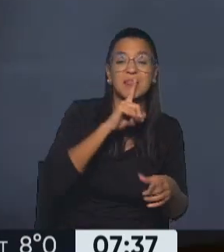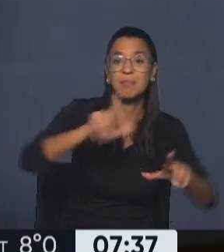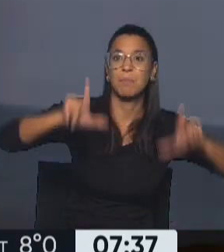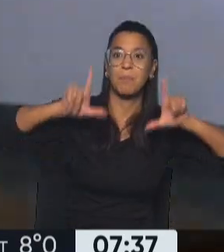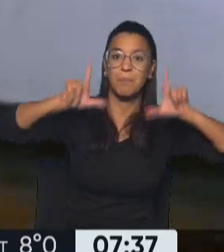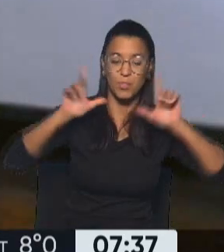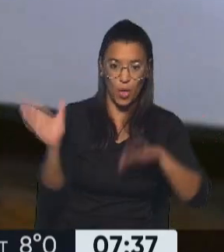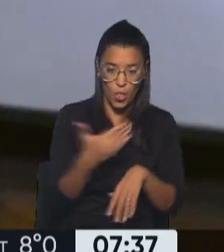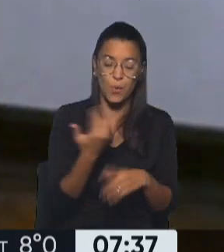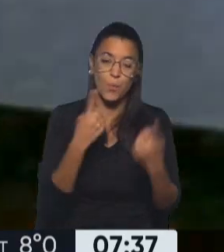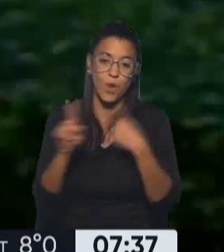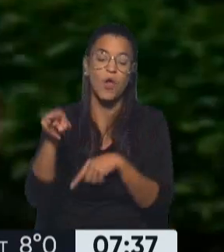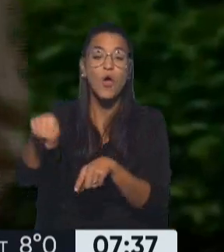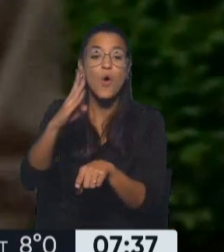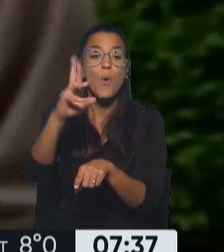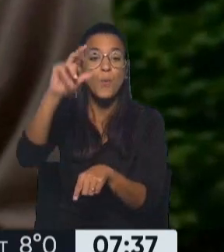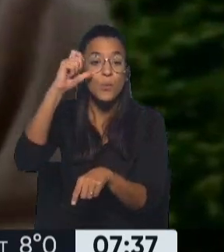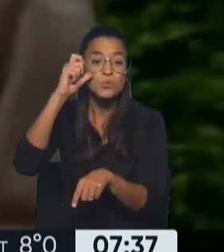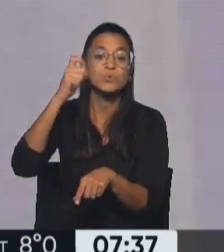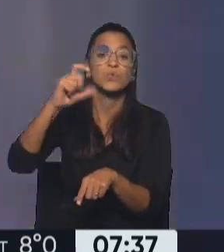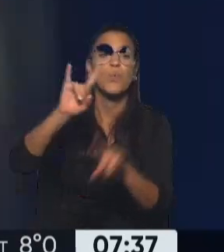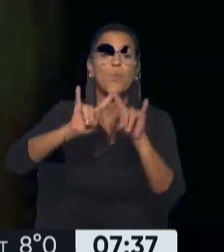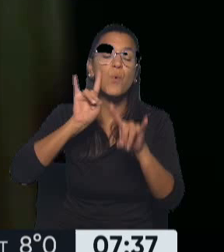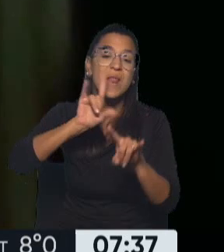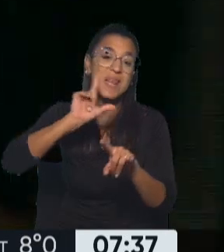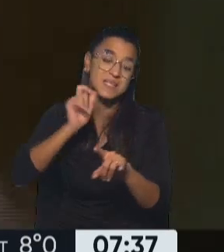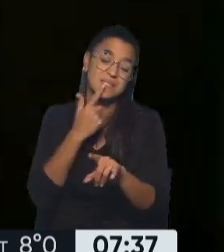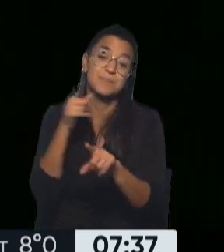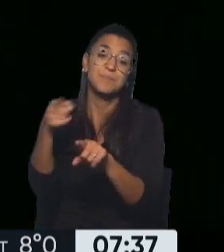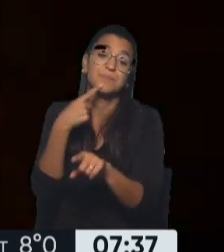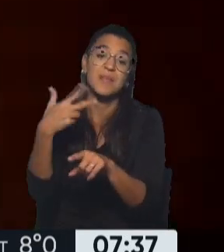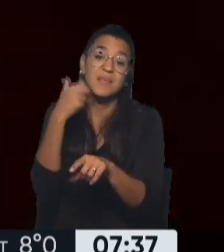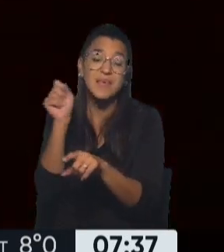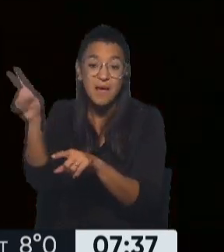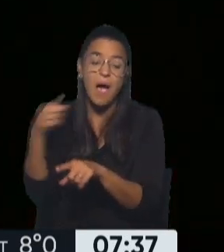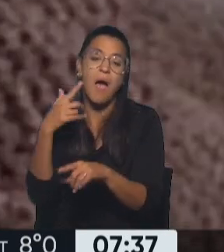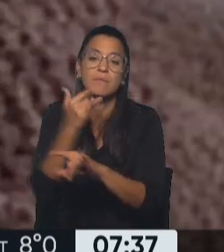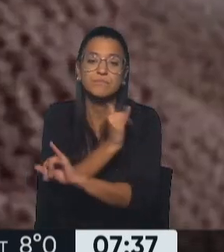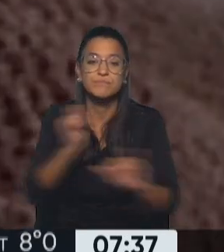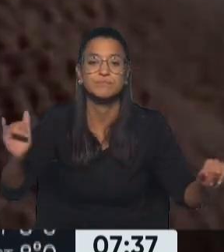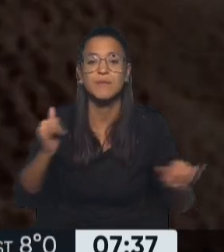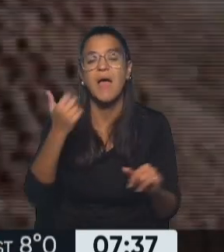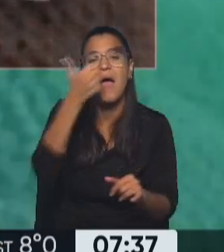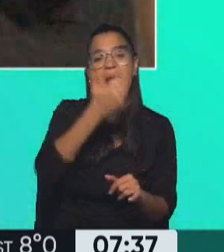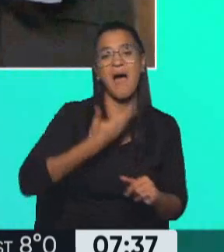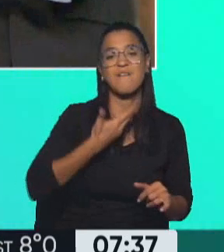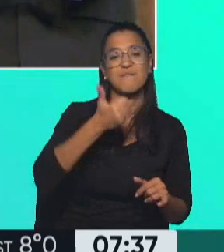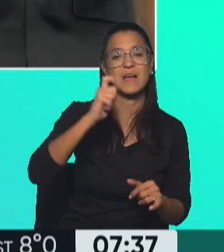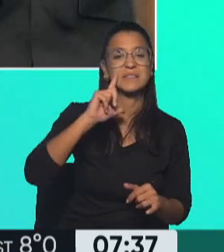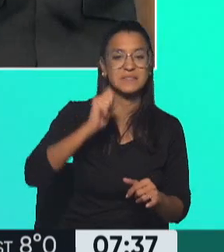Willis, sí, Bruce Willis, su hija avisó que sufre de afasia y que esta